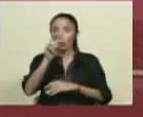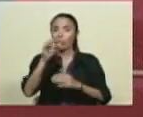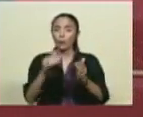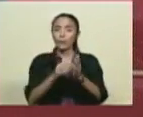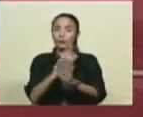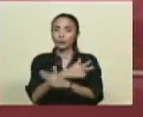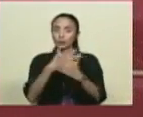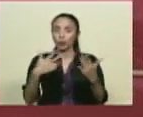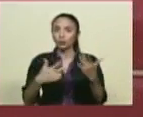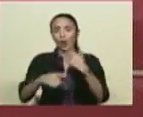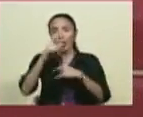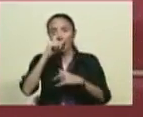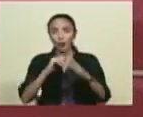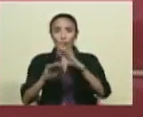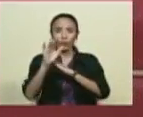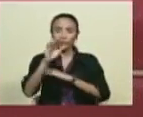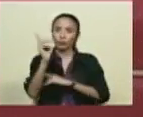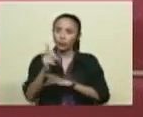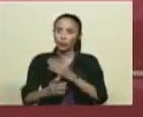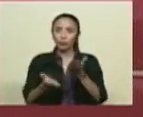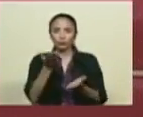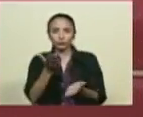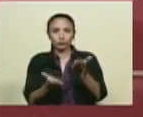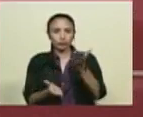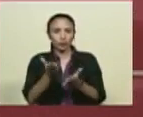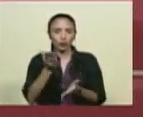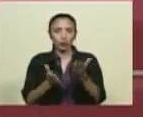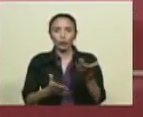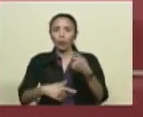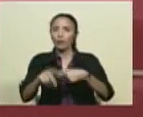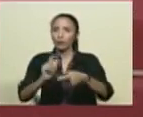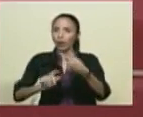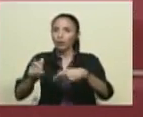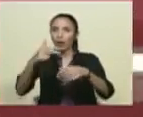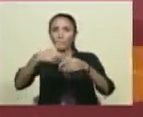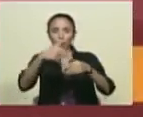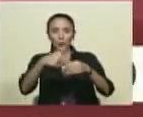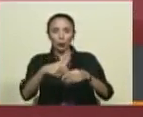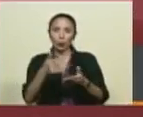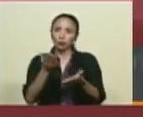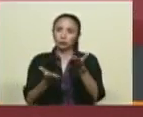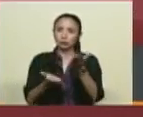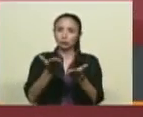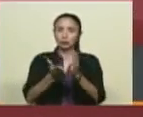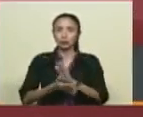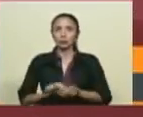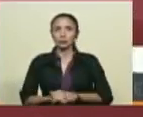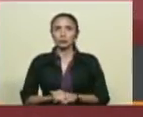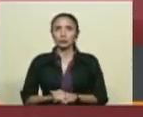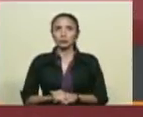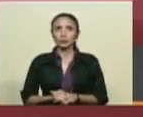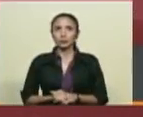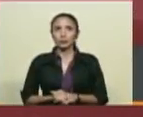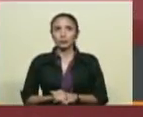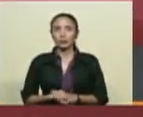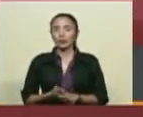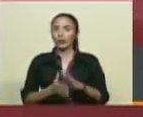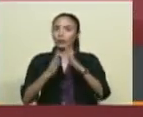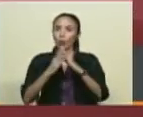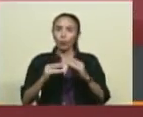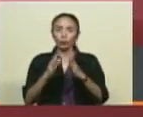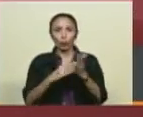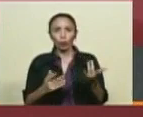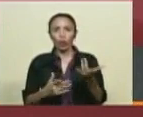y los años que están por venir. Vamos equilibrando allí a pulso. el mercado, el precio petrolero,